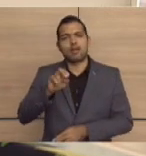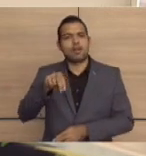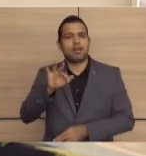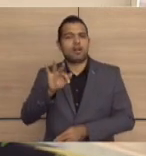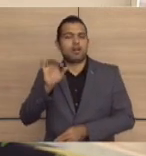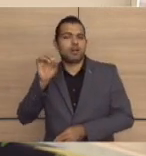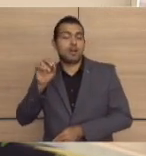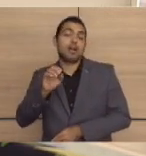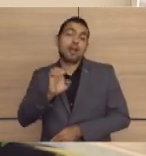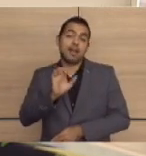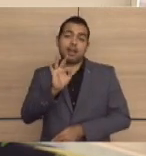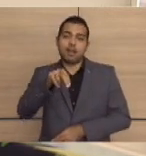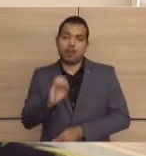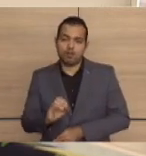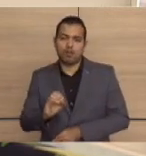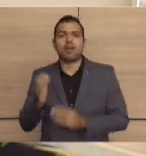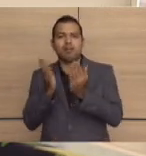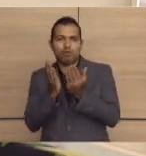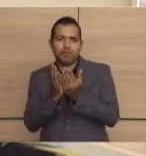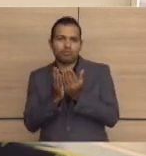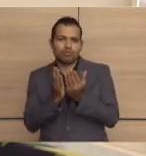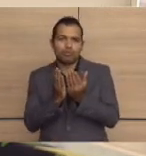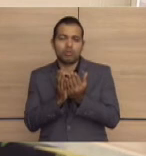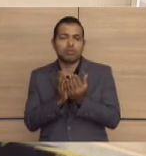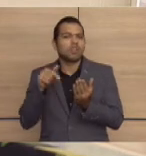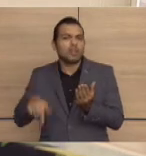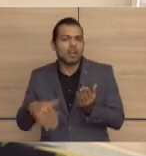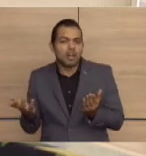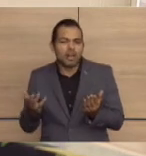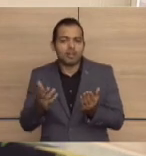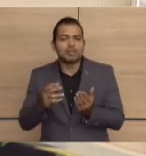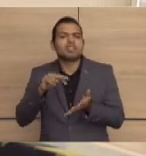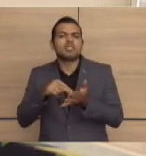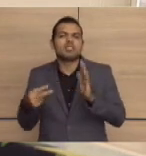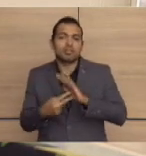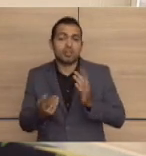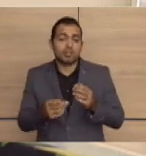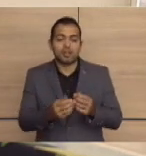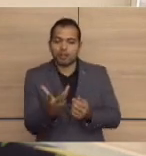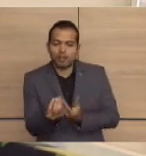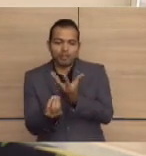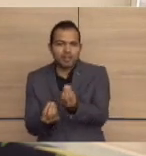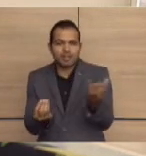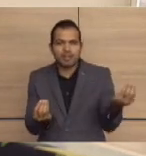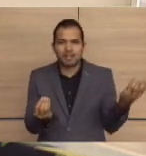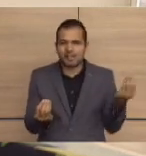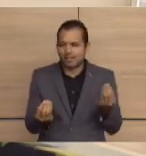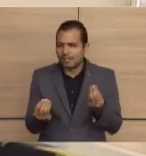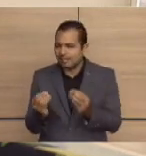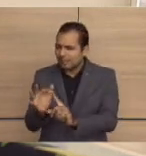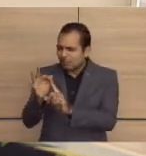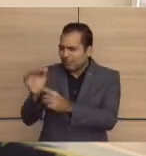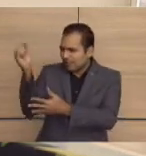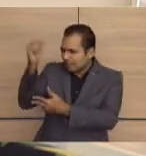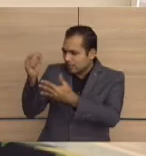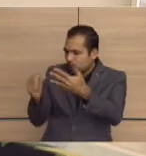cierta comunidad de alguna población en específico, pero una etnoeducación o este tipo de currículum académico